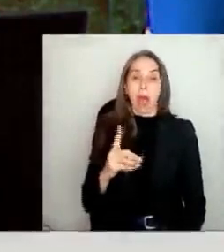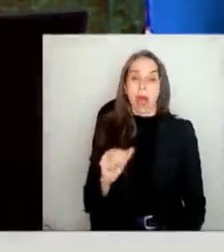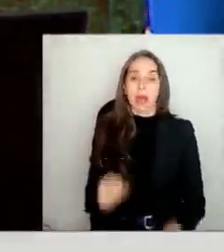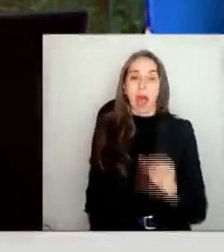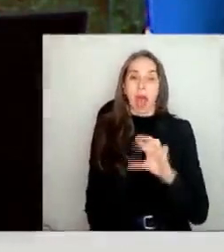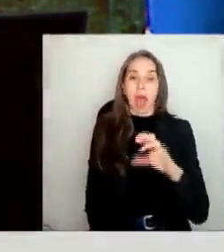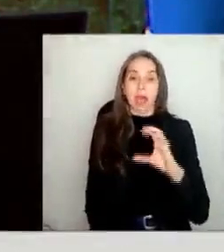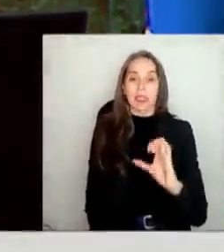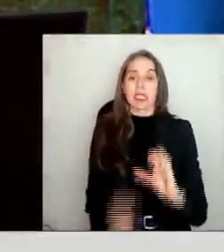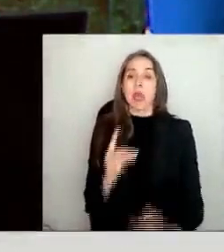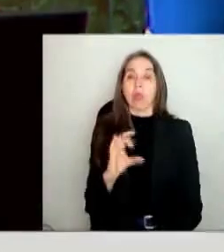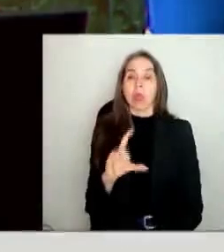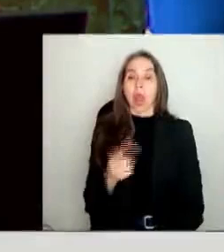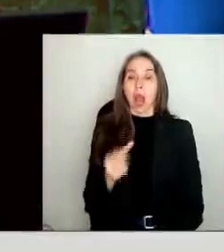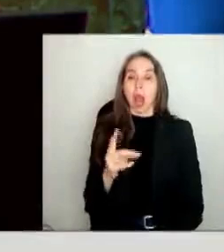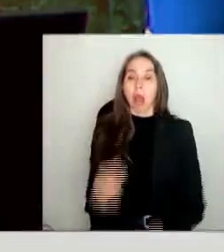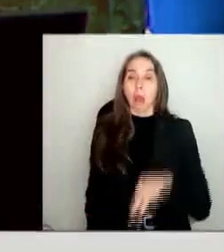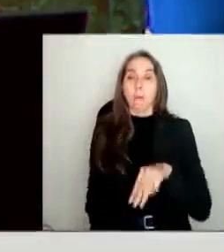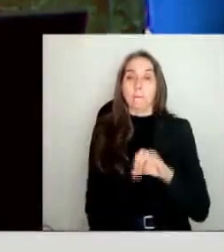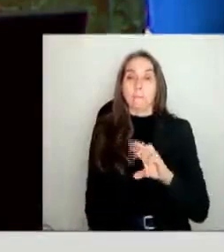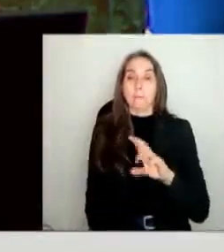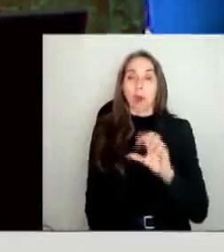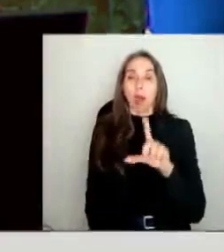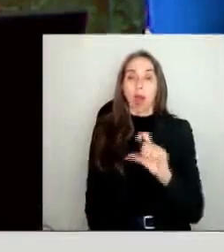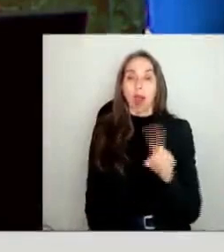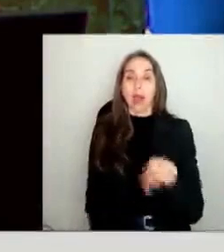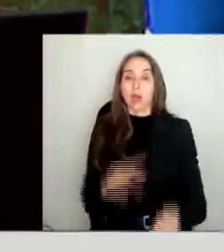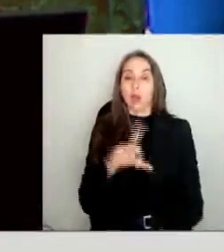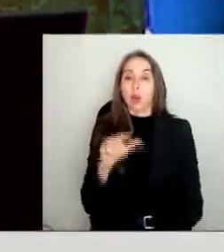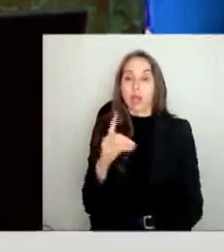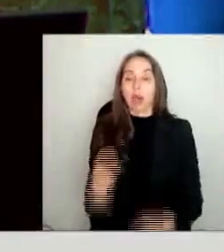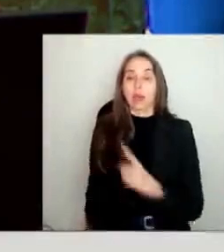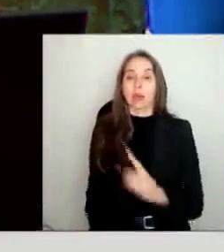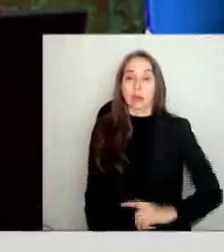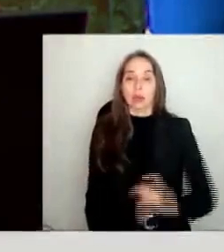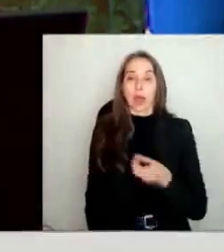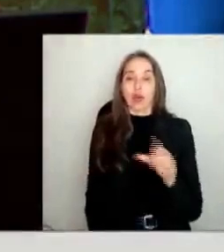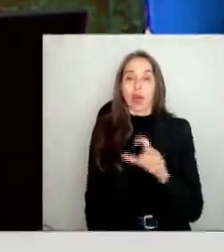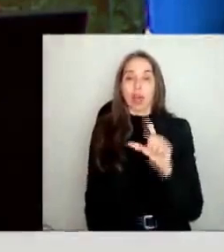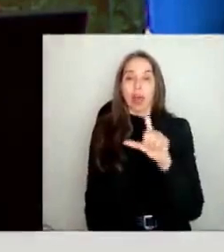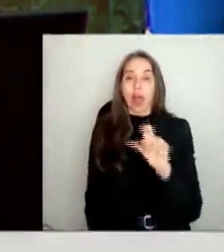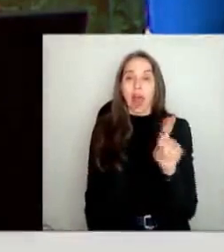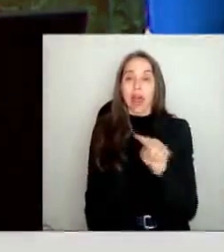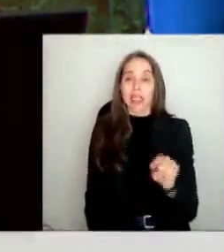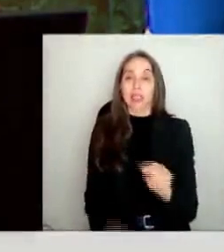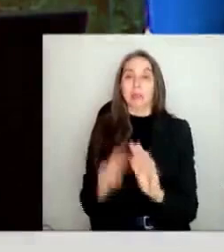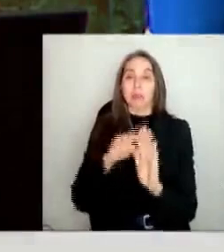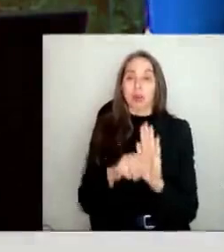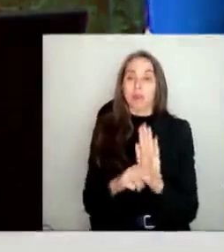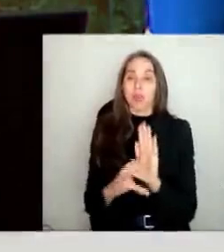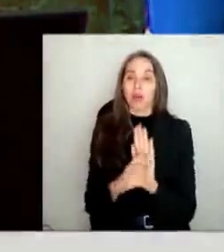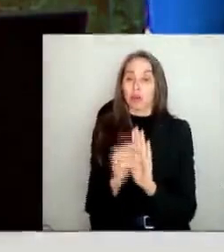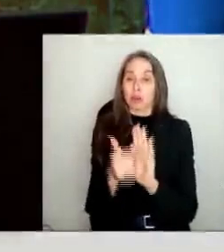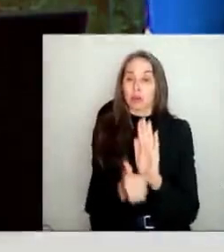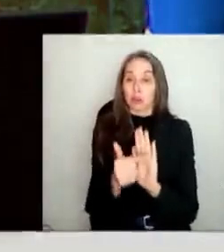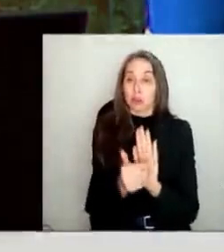Delgado Morales Doña Carla inado y del diputado señor González Don Félix que modifica la carta fundamental